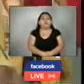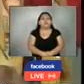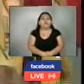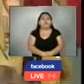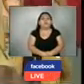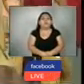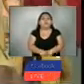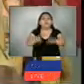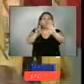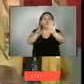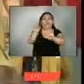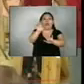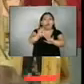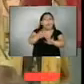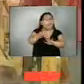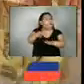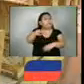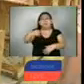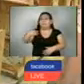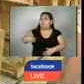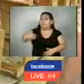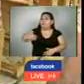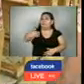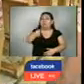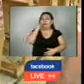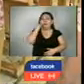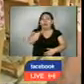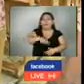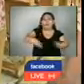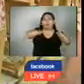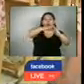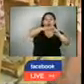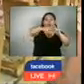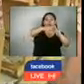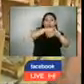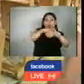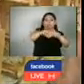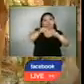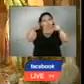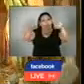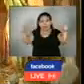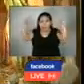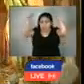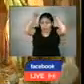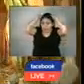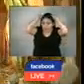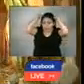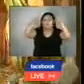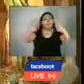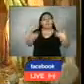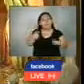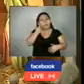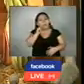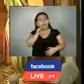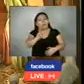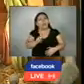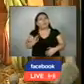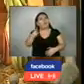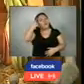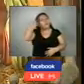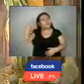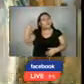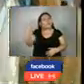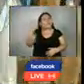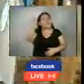Cada 6 de enero en la parroquia María Auxiliadora de San Salvador se celebra la misa para conmemorar la visita de los Reyes Magos al Niño